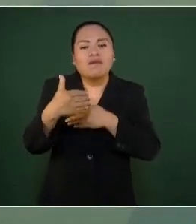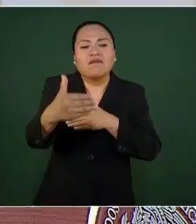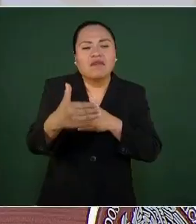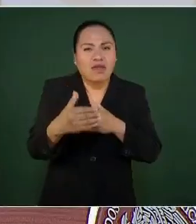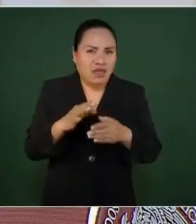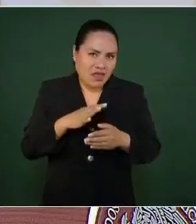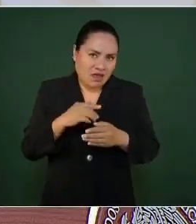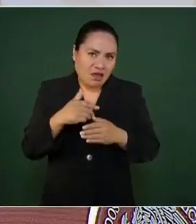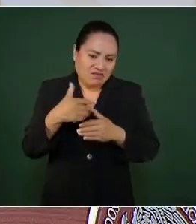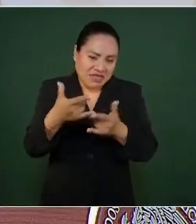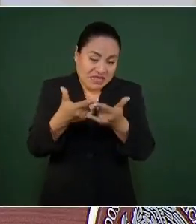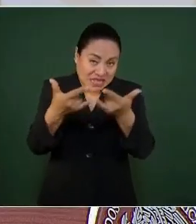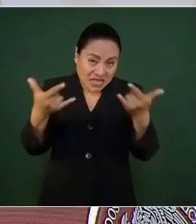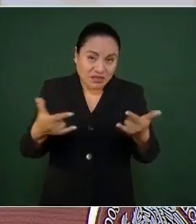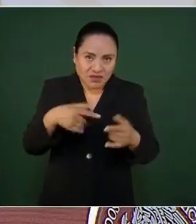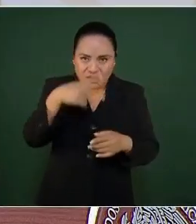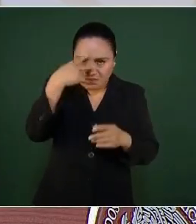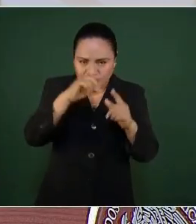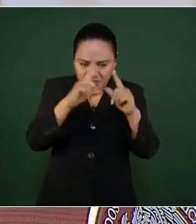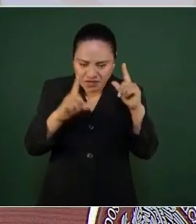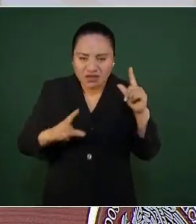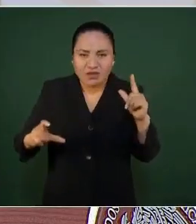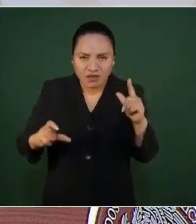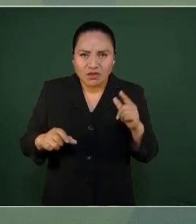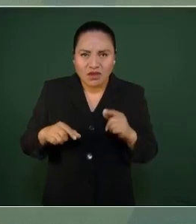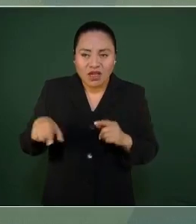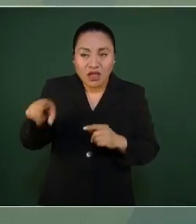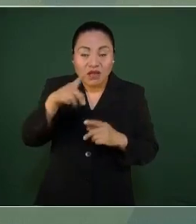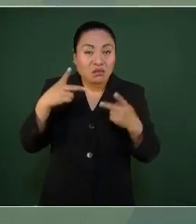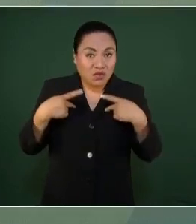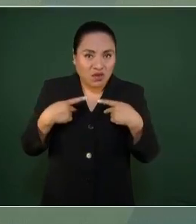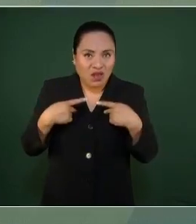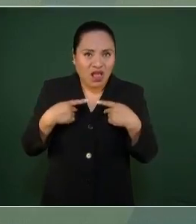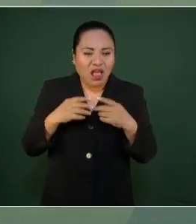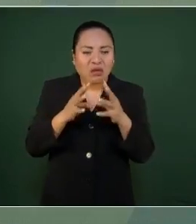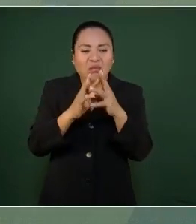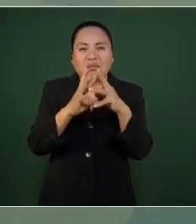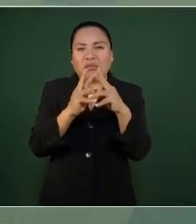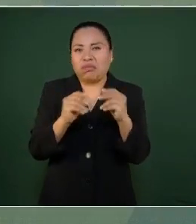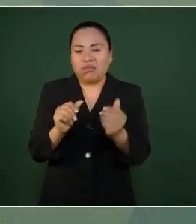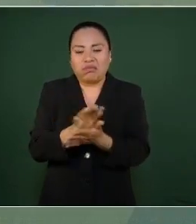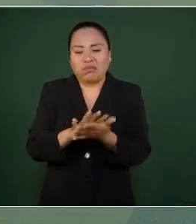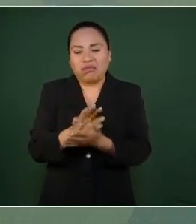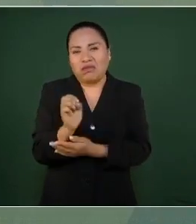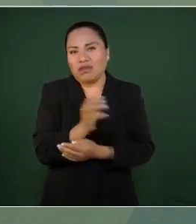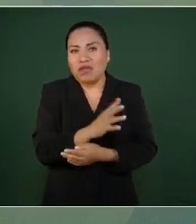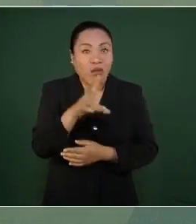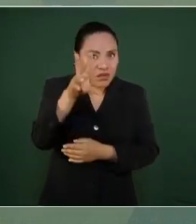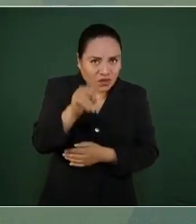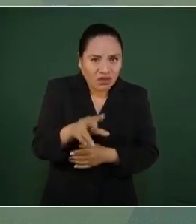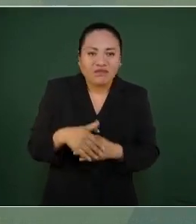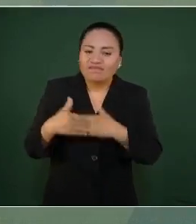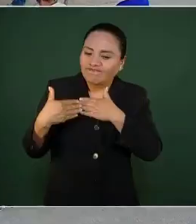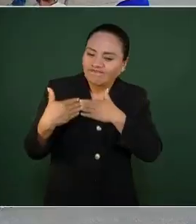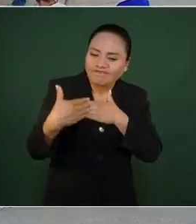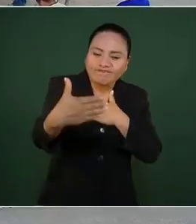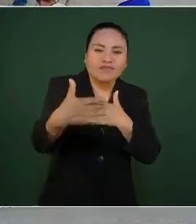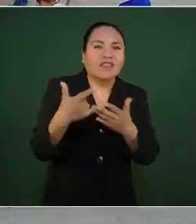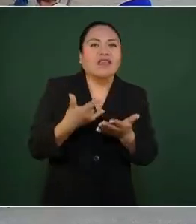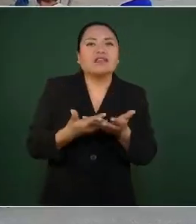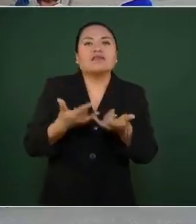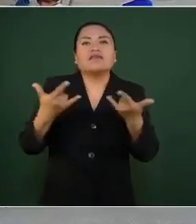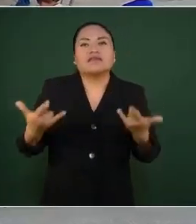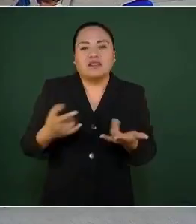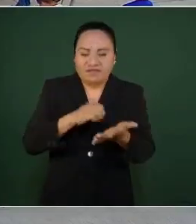México. Ya nada ni nadie puede borrar esa página de nuestra historia. Afortunadamente, en